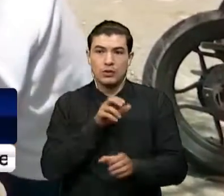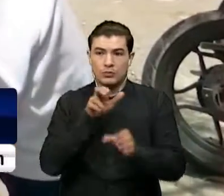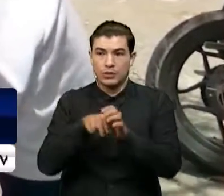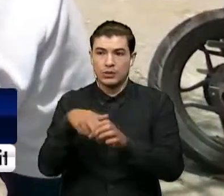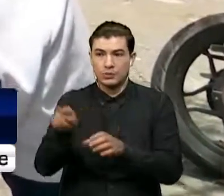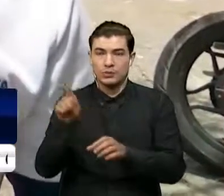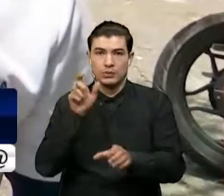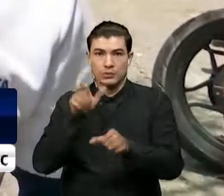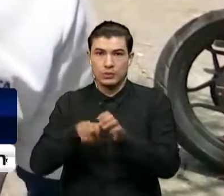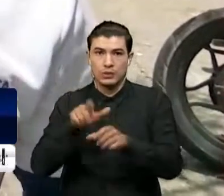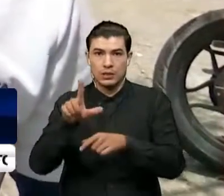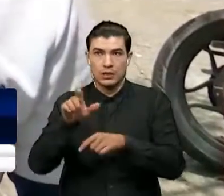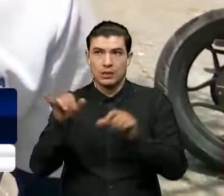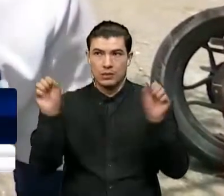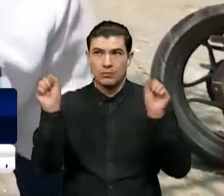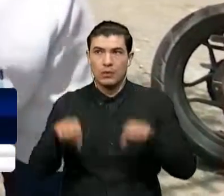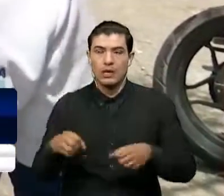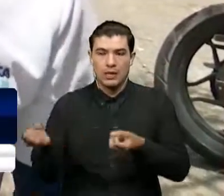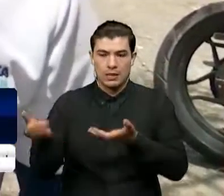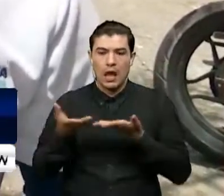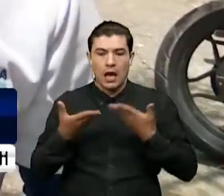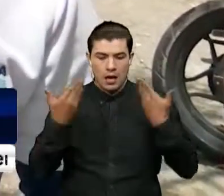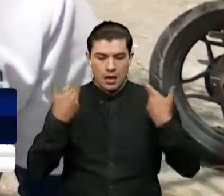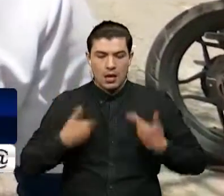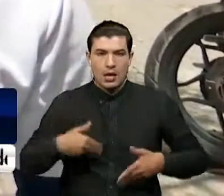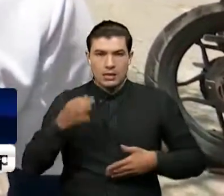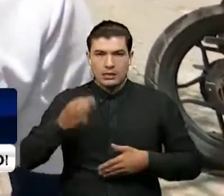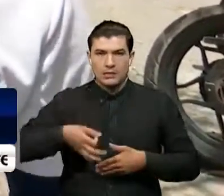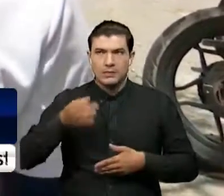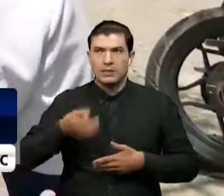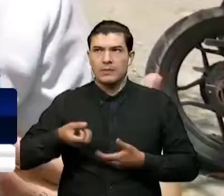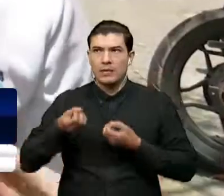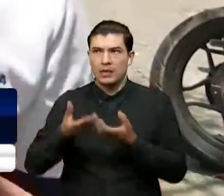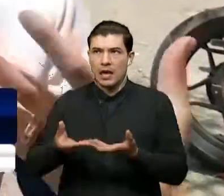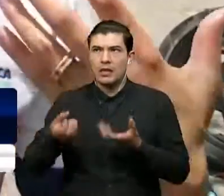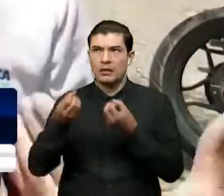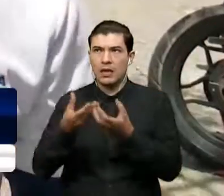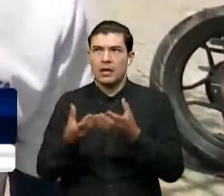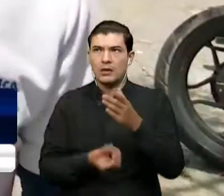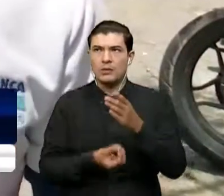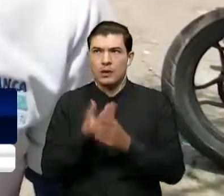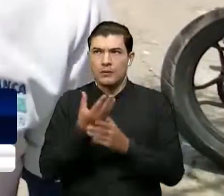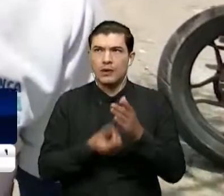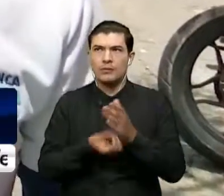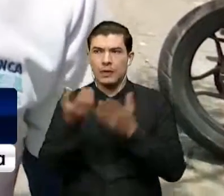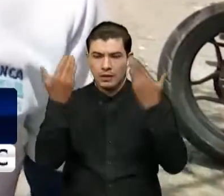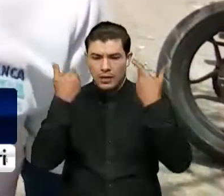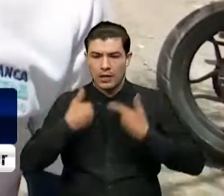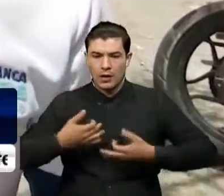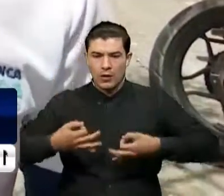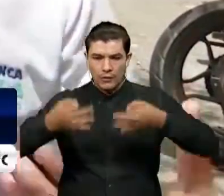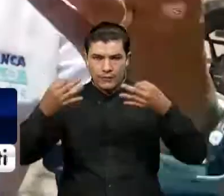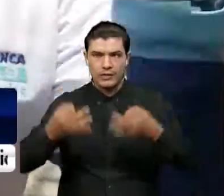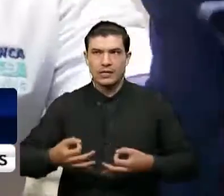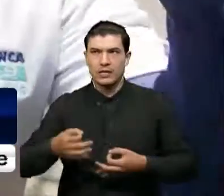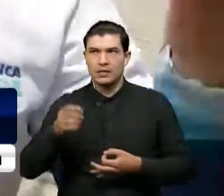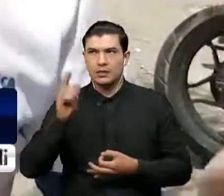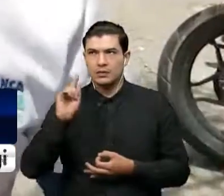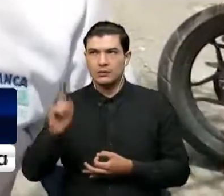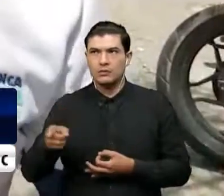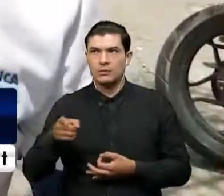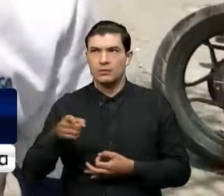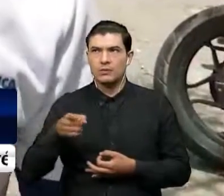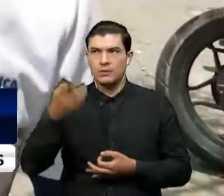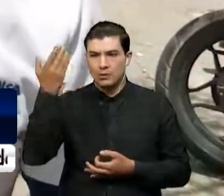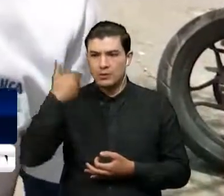link podrán hacerse a la camiseta y durante cada evento tendremos la entrega de una de las prendas oficiales de pues para tener